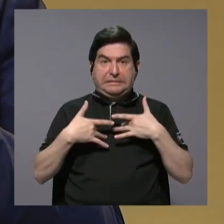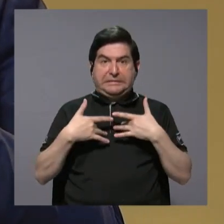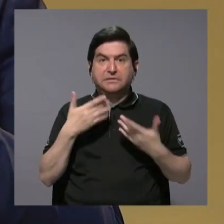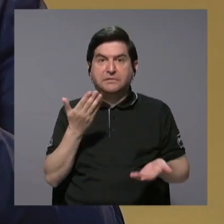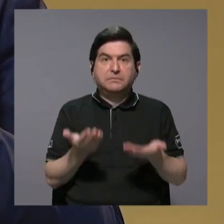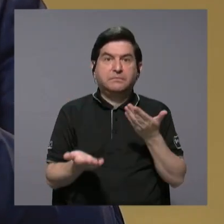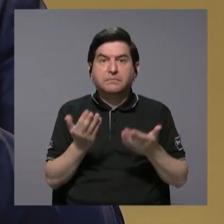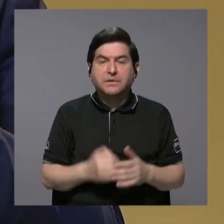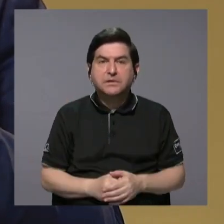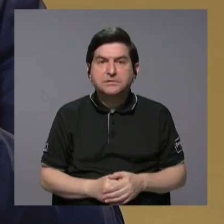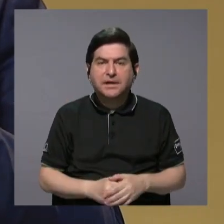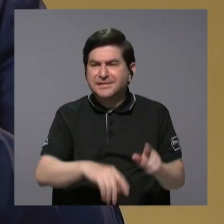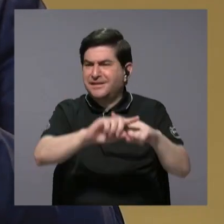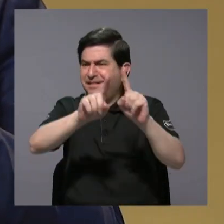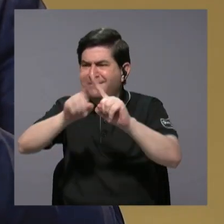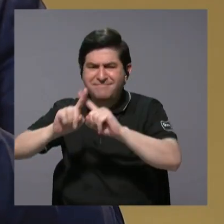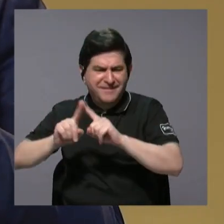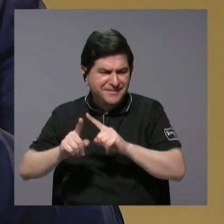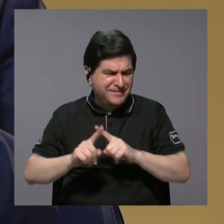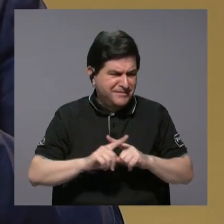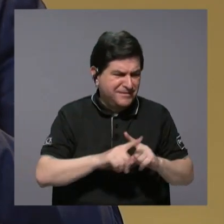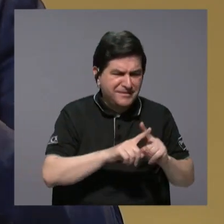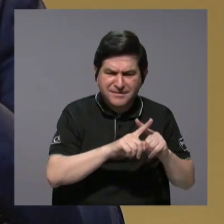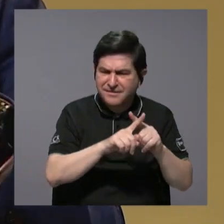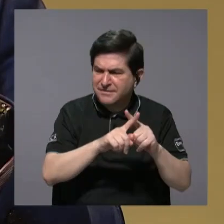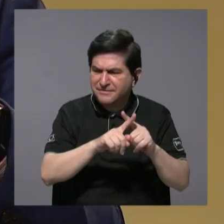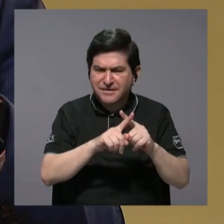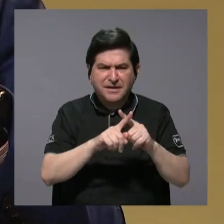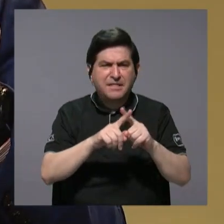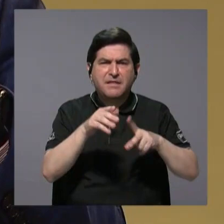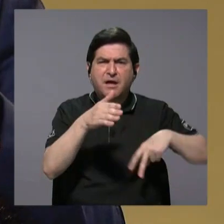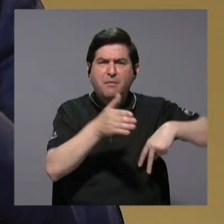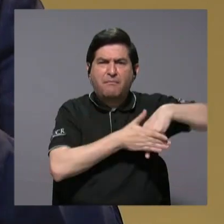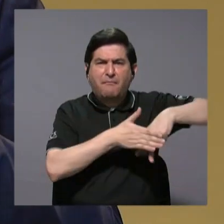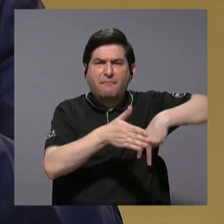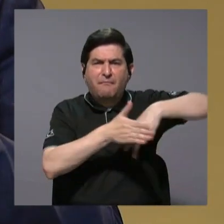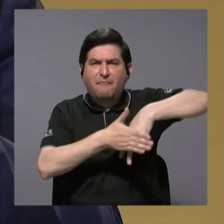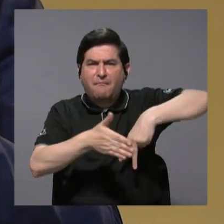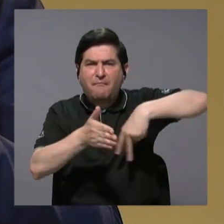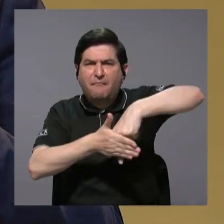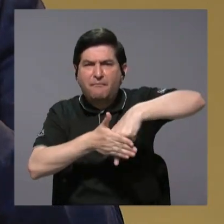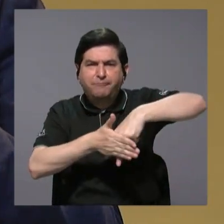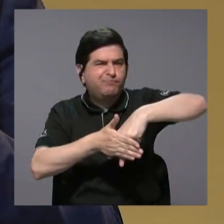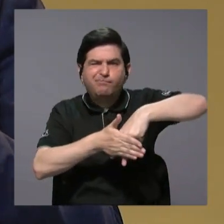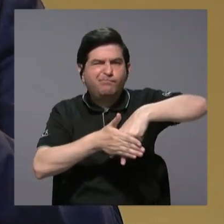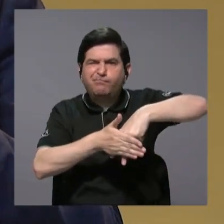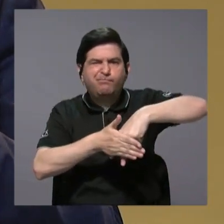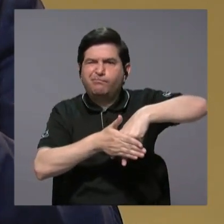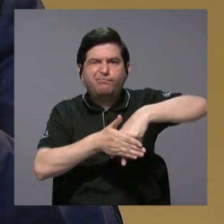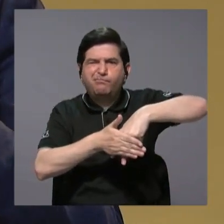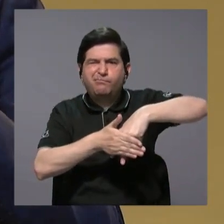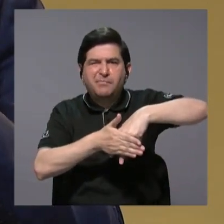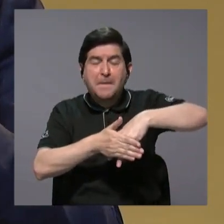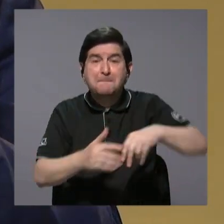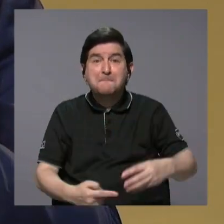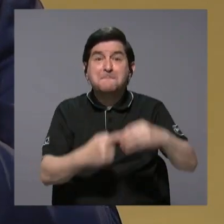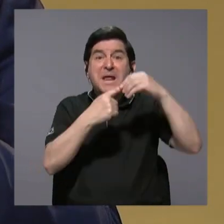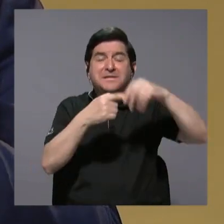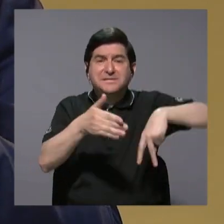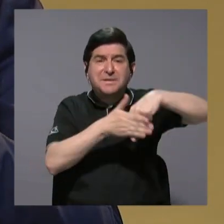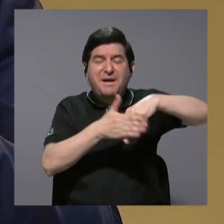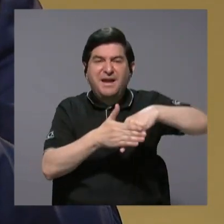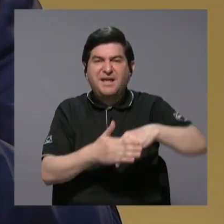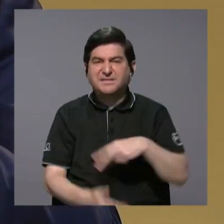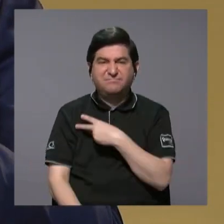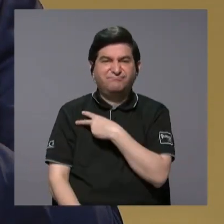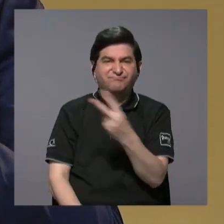atraviesan una serie de obstáculos que no son tales, sino que básicamente el mayor obstáculo es la falta de voluntad.